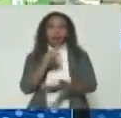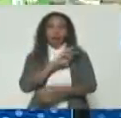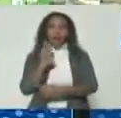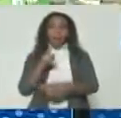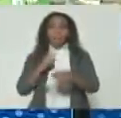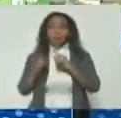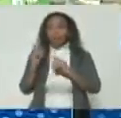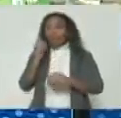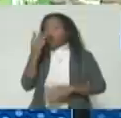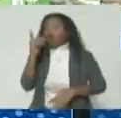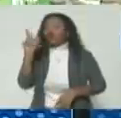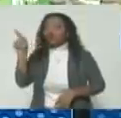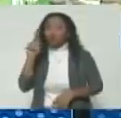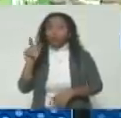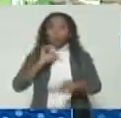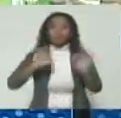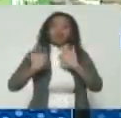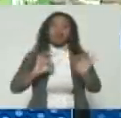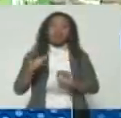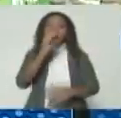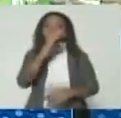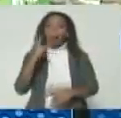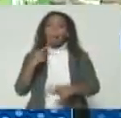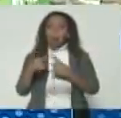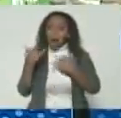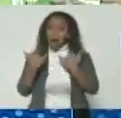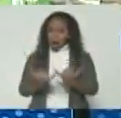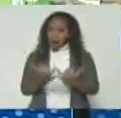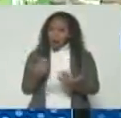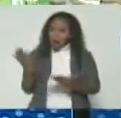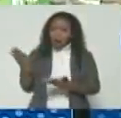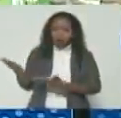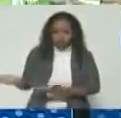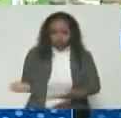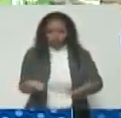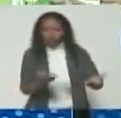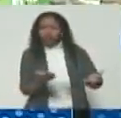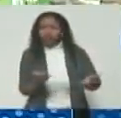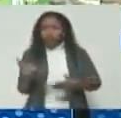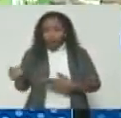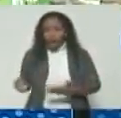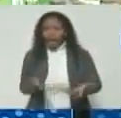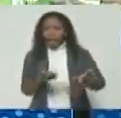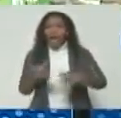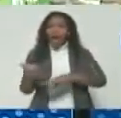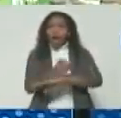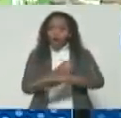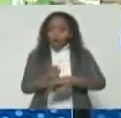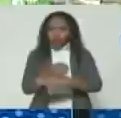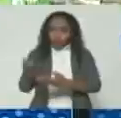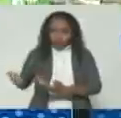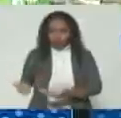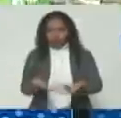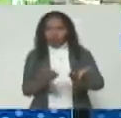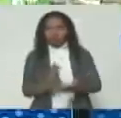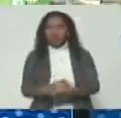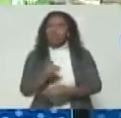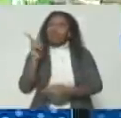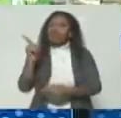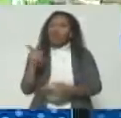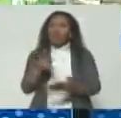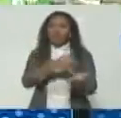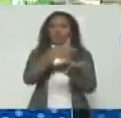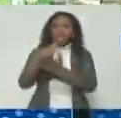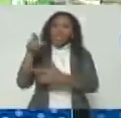prepárate, Capriles. Pero lánzate ahora, lanza tus candidatos, Capriles, a gobernador. ¿Cuál es tu candidato